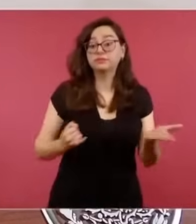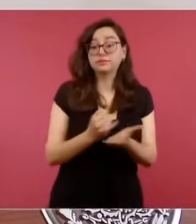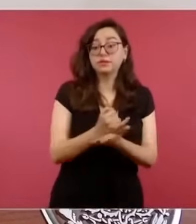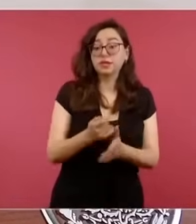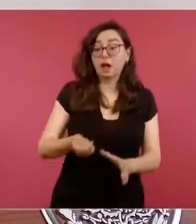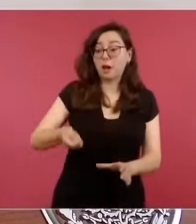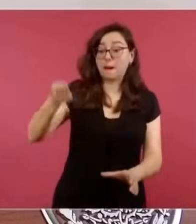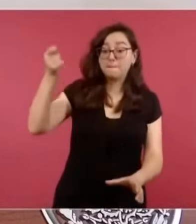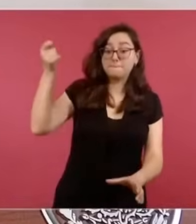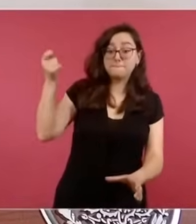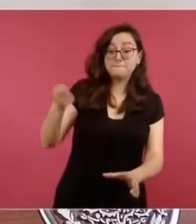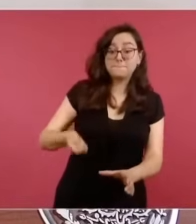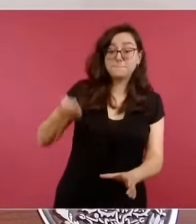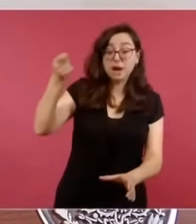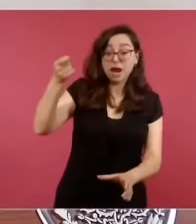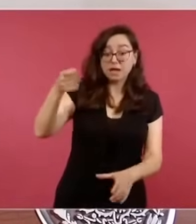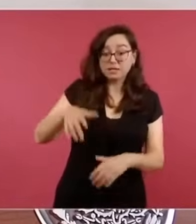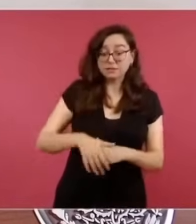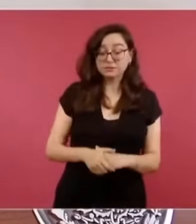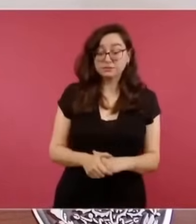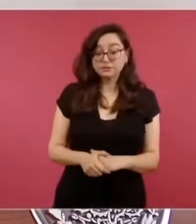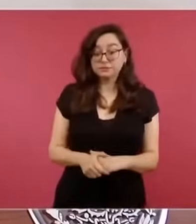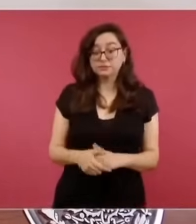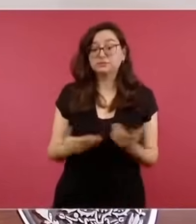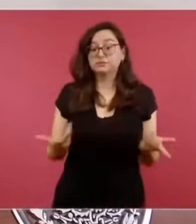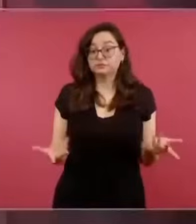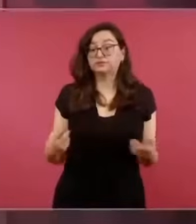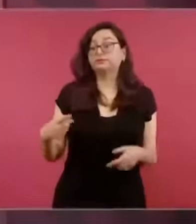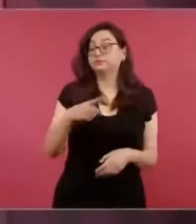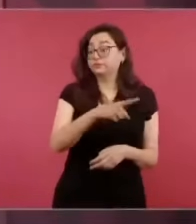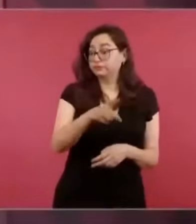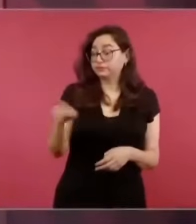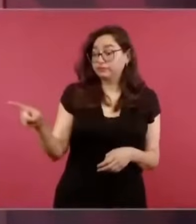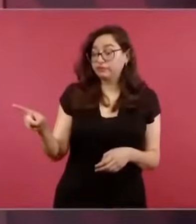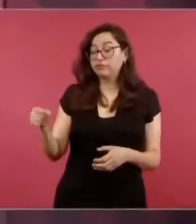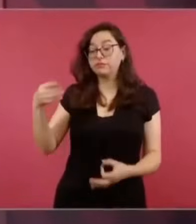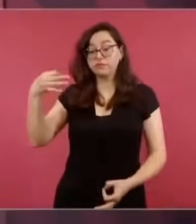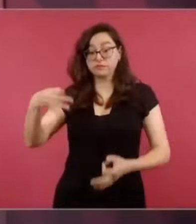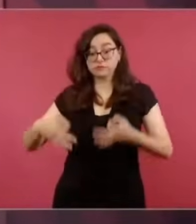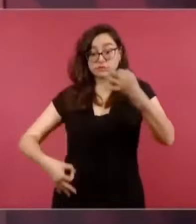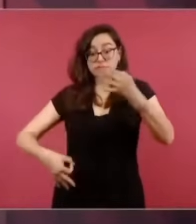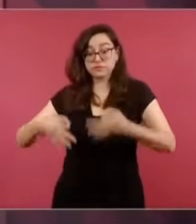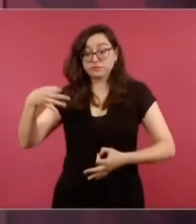y corresponde a estos jueces